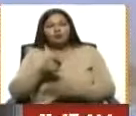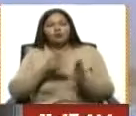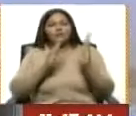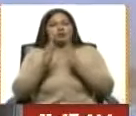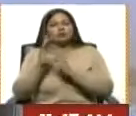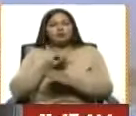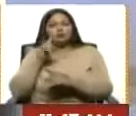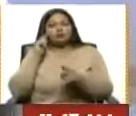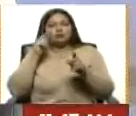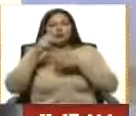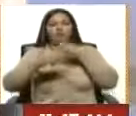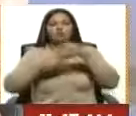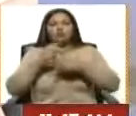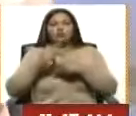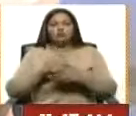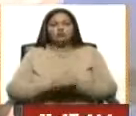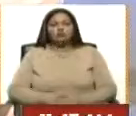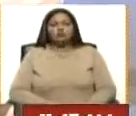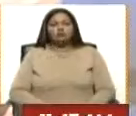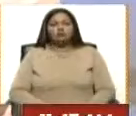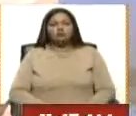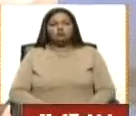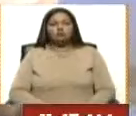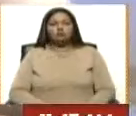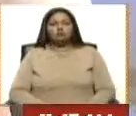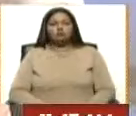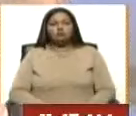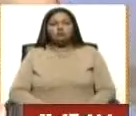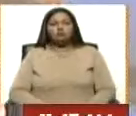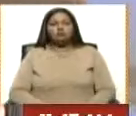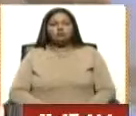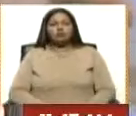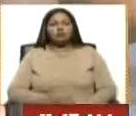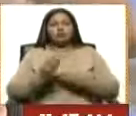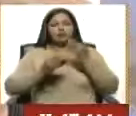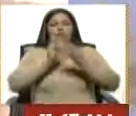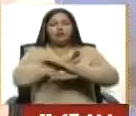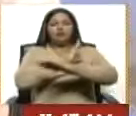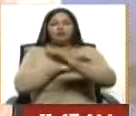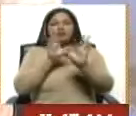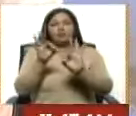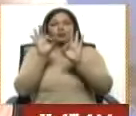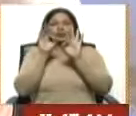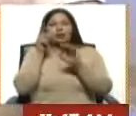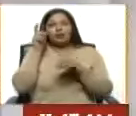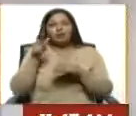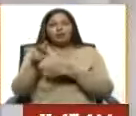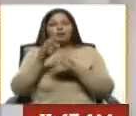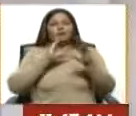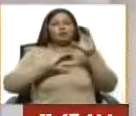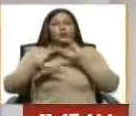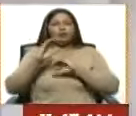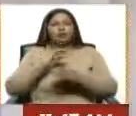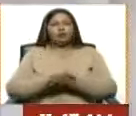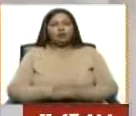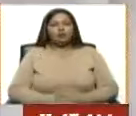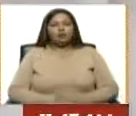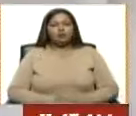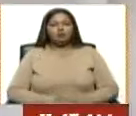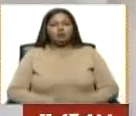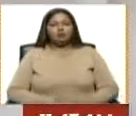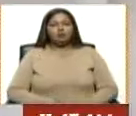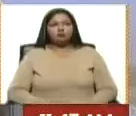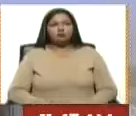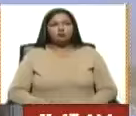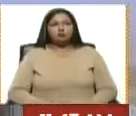su nicho produciendo contenido y difundiendo los contenidos que hicieron las fuerzas especiales, y luego el pueblo comunicador. Ahora bien, tres eslabones